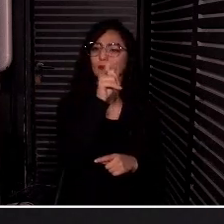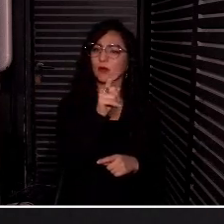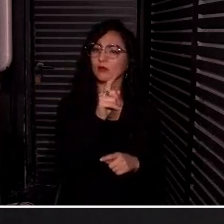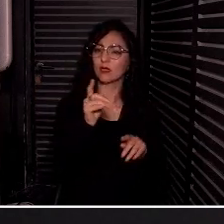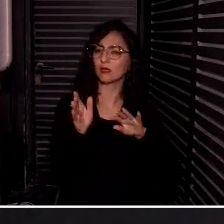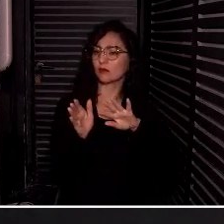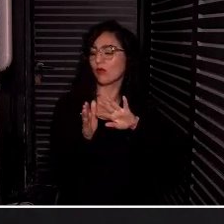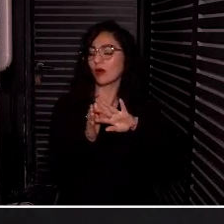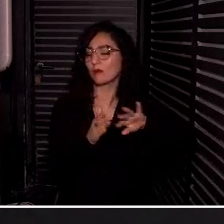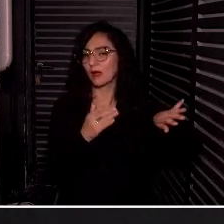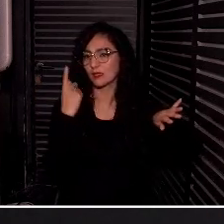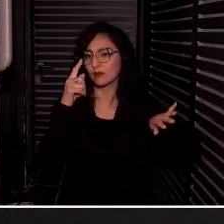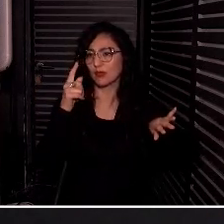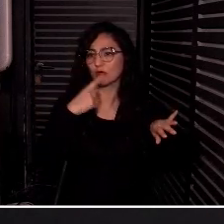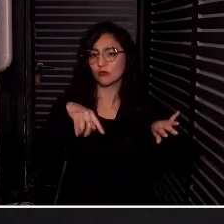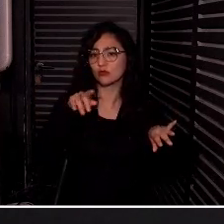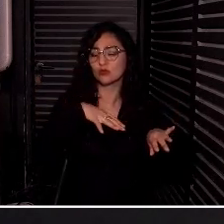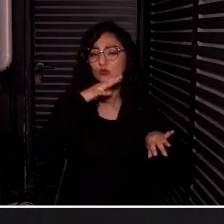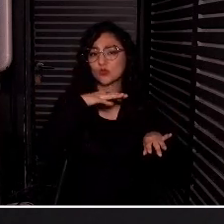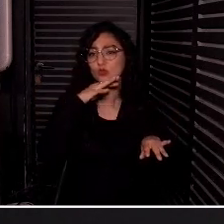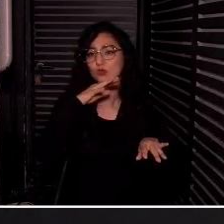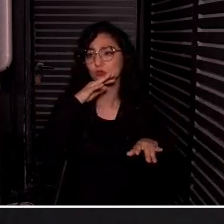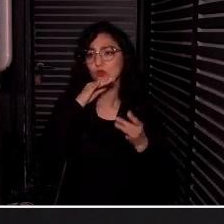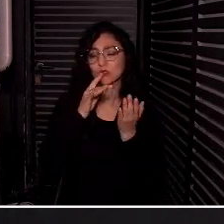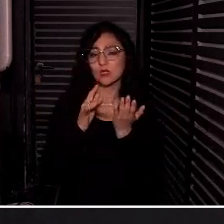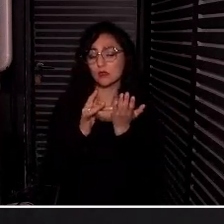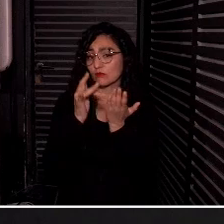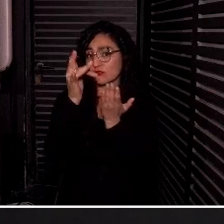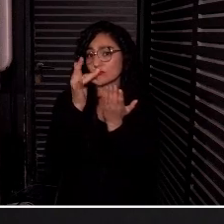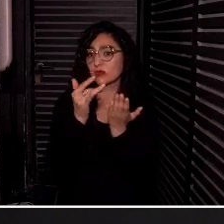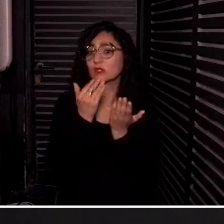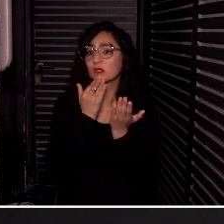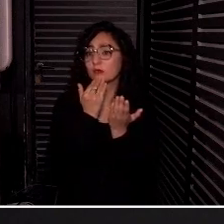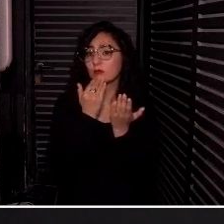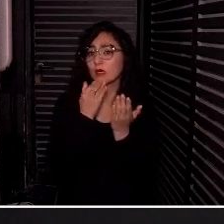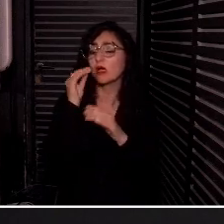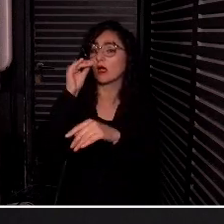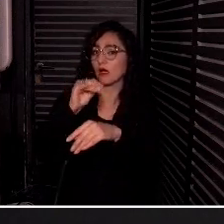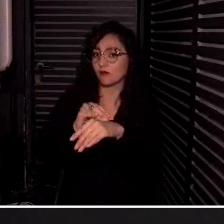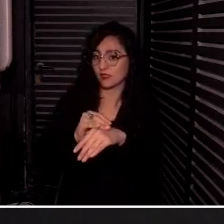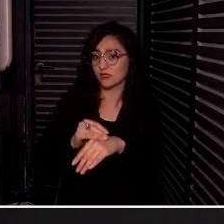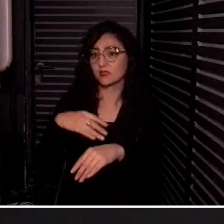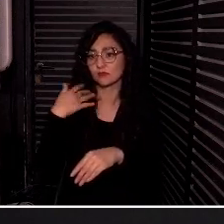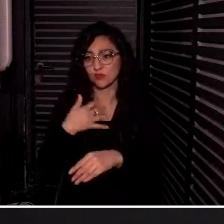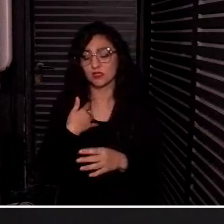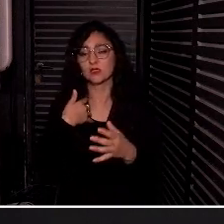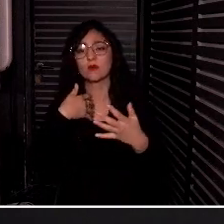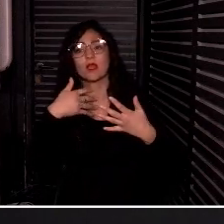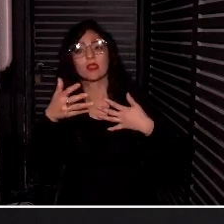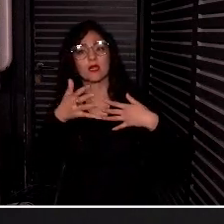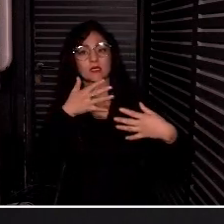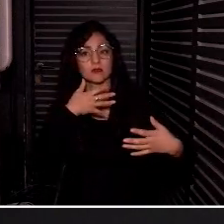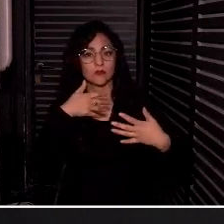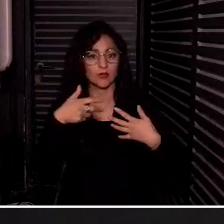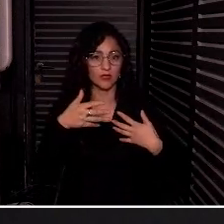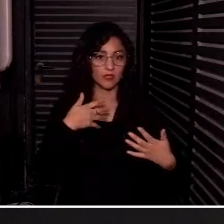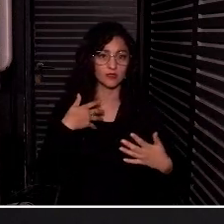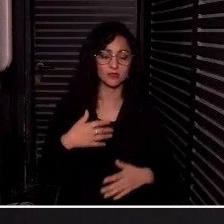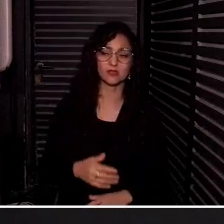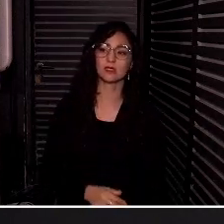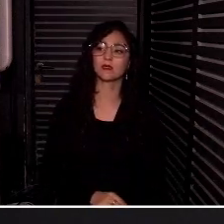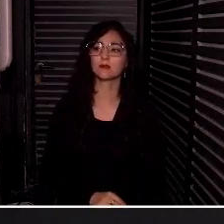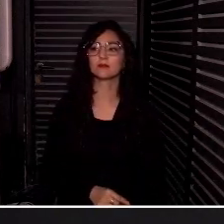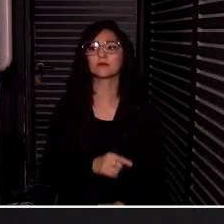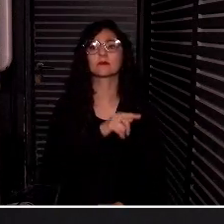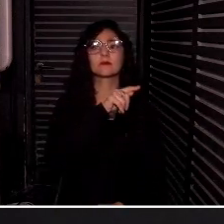pero cuando ocupamos Inteligencia artificial tenemos que declararlo digamos a mientras mayor transparencia le podamos dar a la audiencia El lí natural editorial